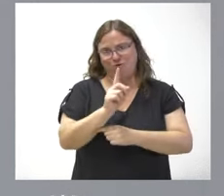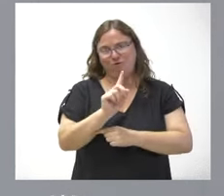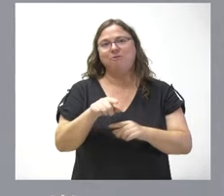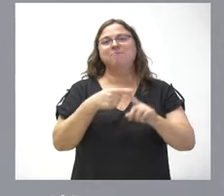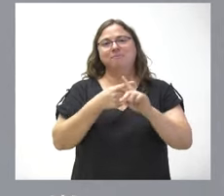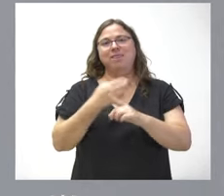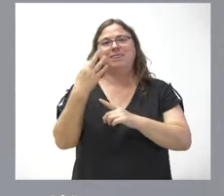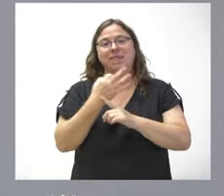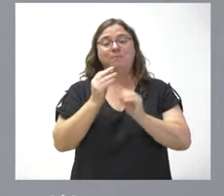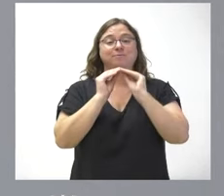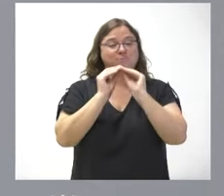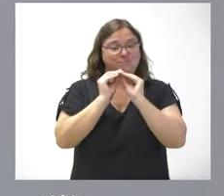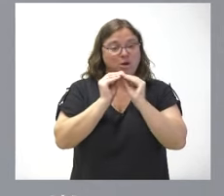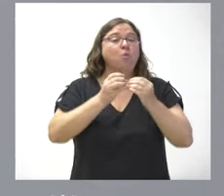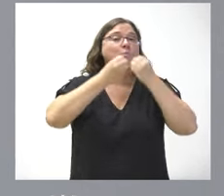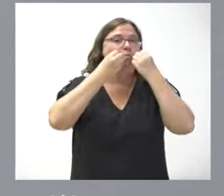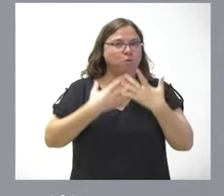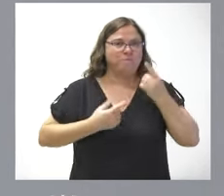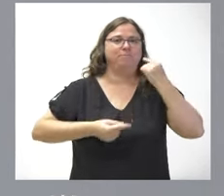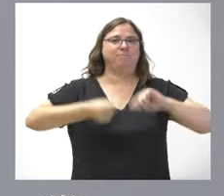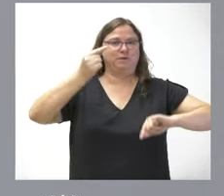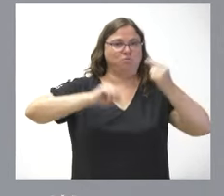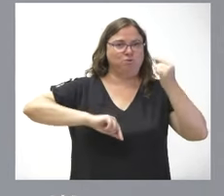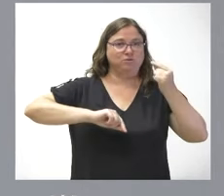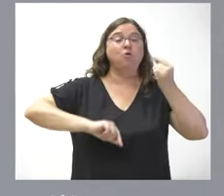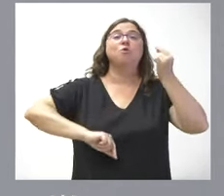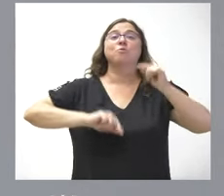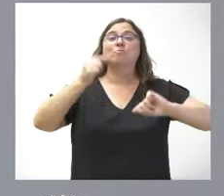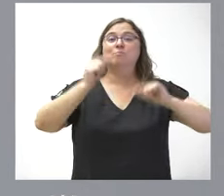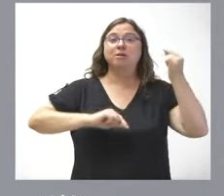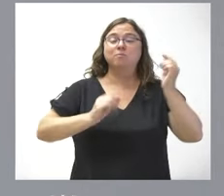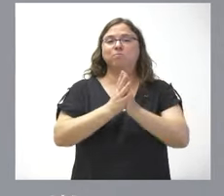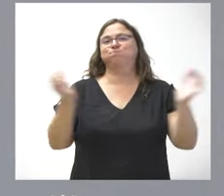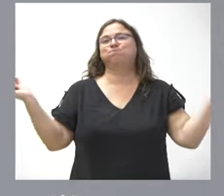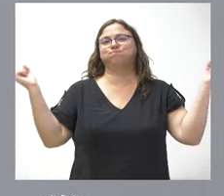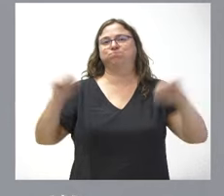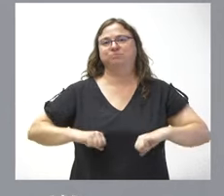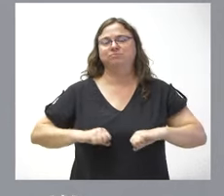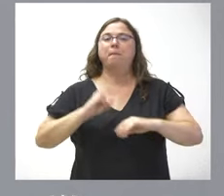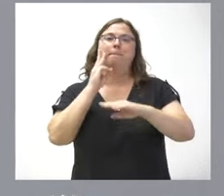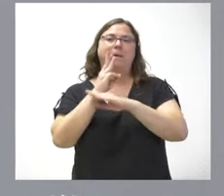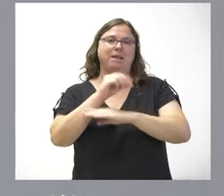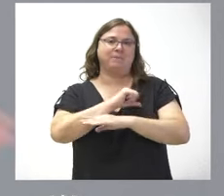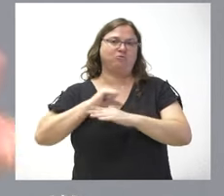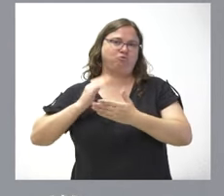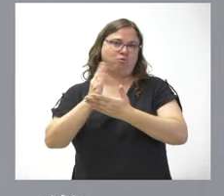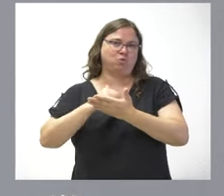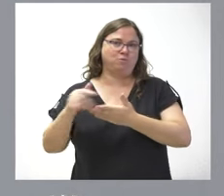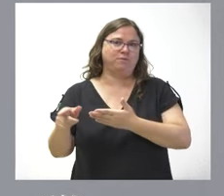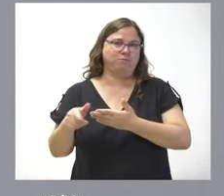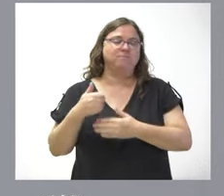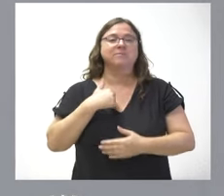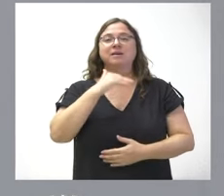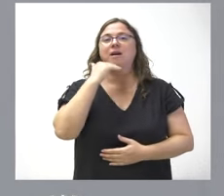se trata de elaborar unos buenos presupuestos y unos presupuestos que a ser posible sean aprobados por el parlamento autonómico y por tanto es